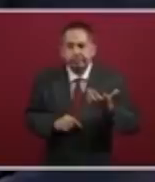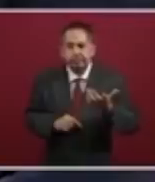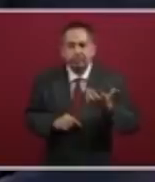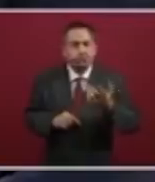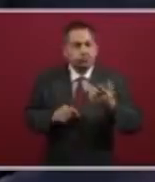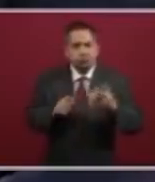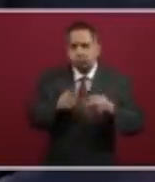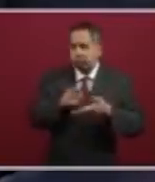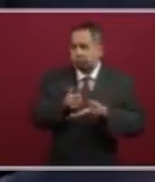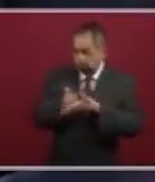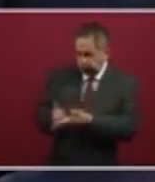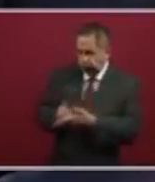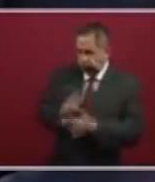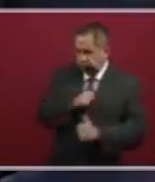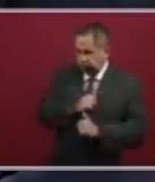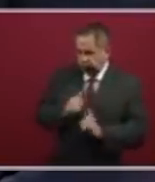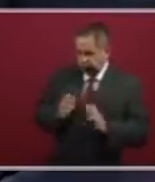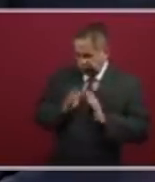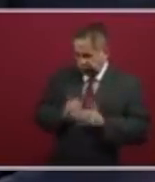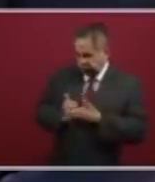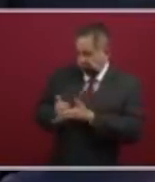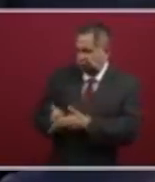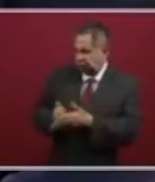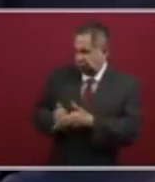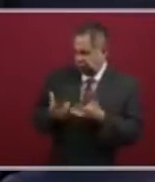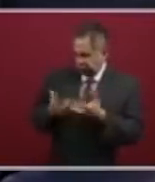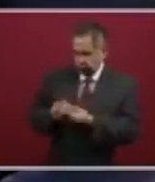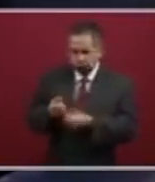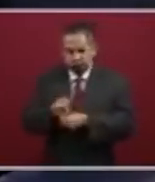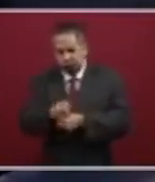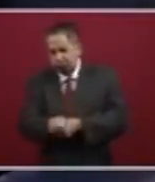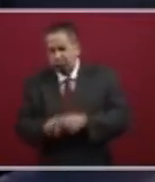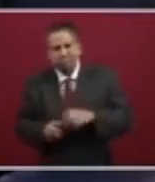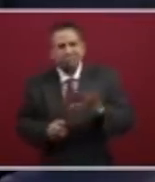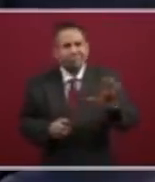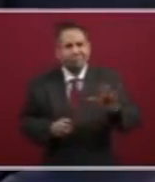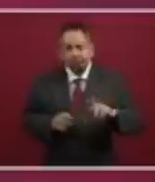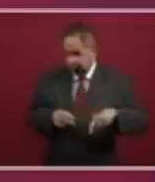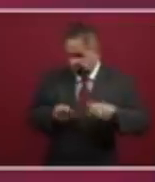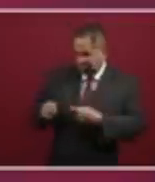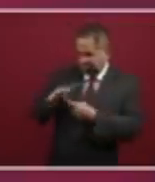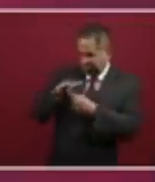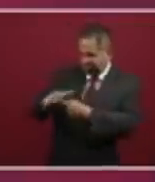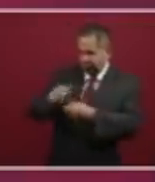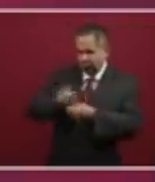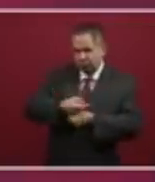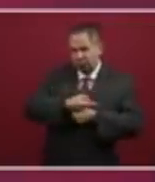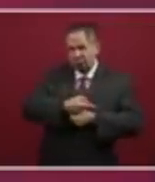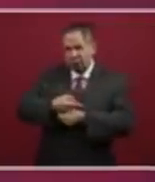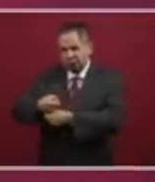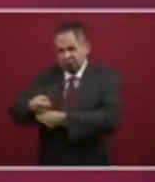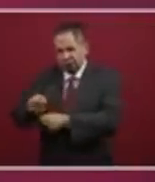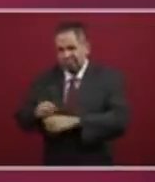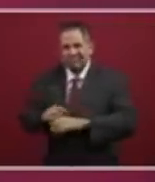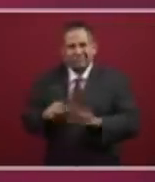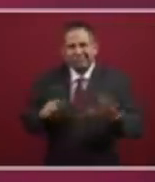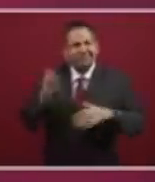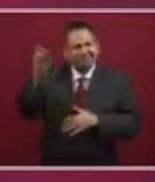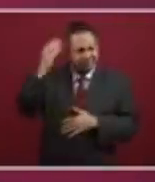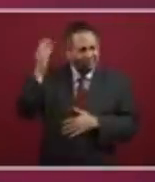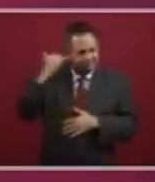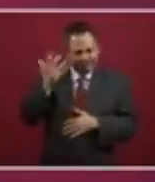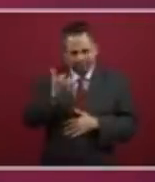fuerza, cooperación militar, la entrega de helicópteros artillados, todo esto que se hacía